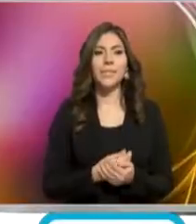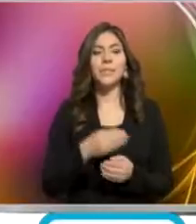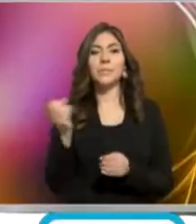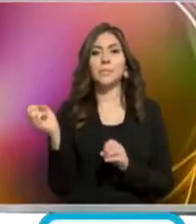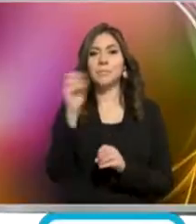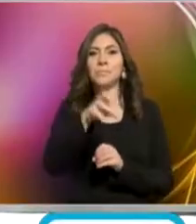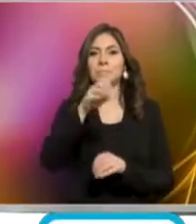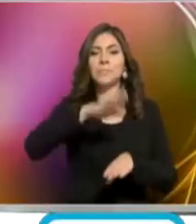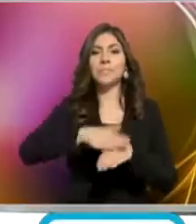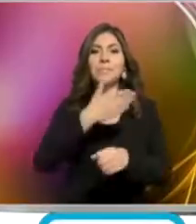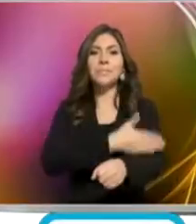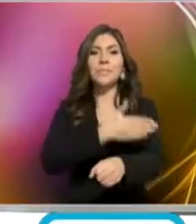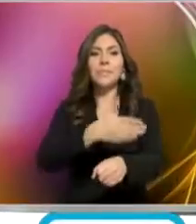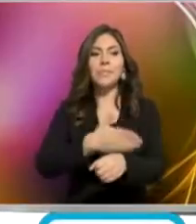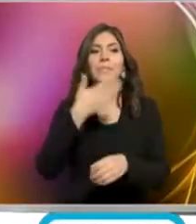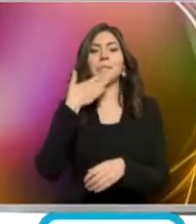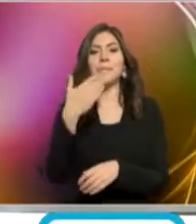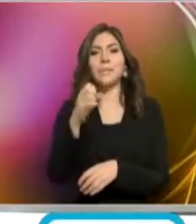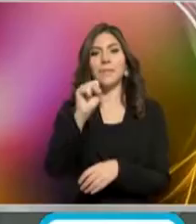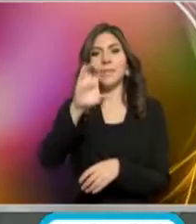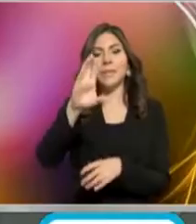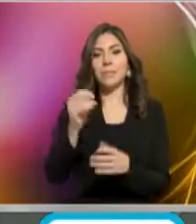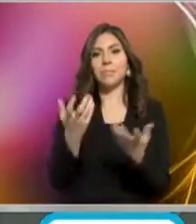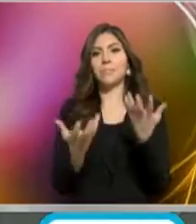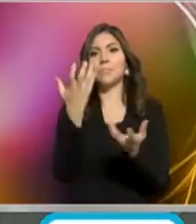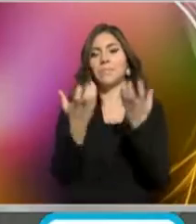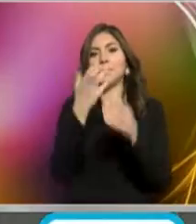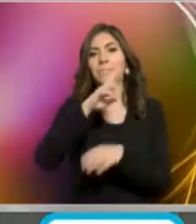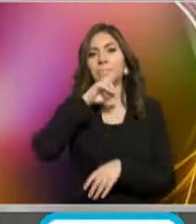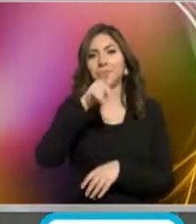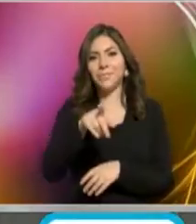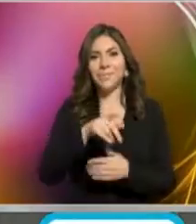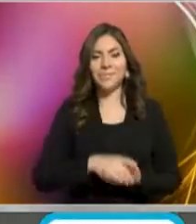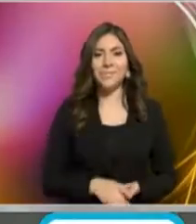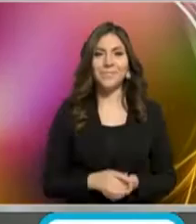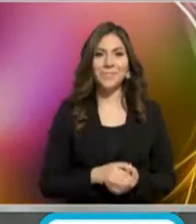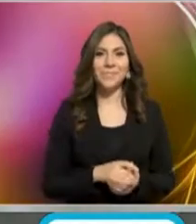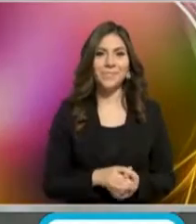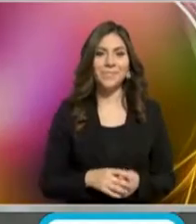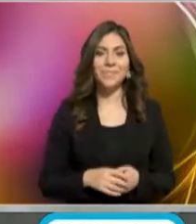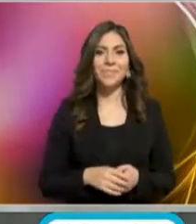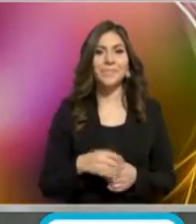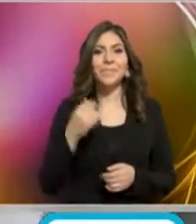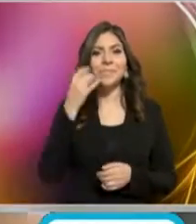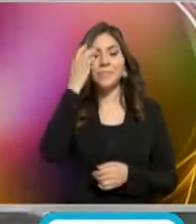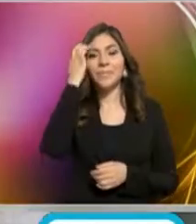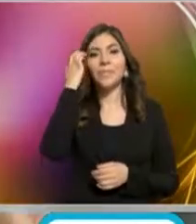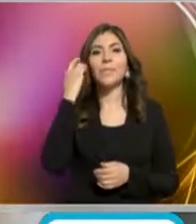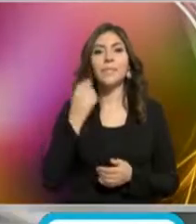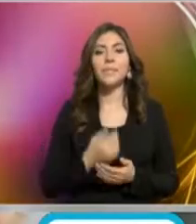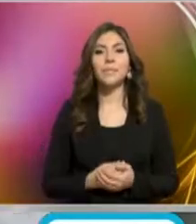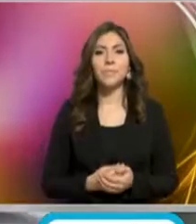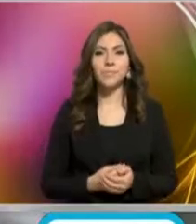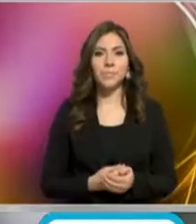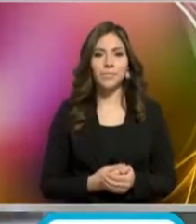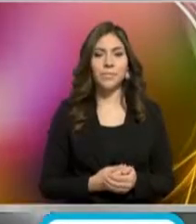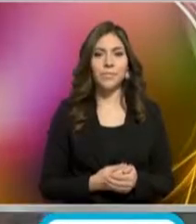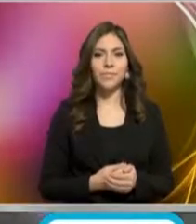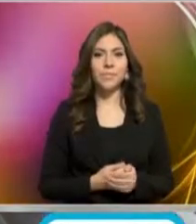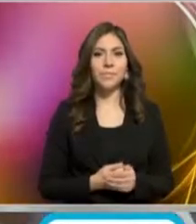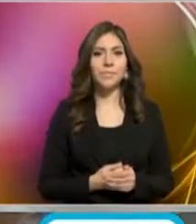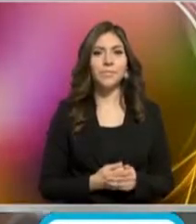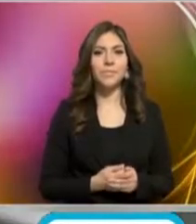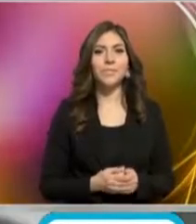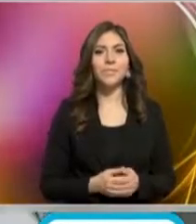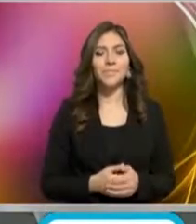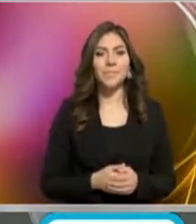pero que esté seca. Sí, que esté bien seca para que agarre flama. A ver. Sí. Échale ahí el anafre. A ver, yo- Eso. Muy bien,